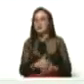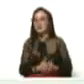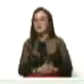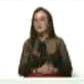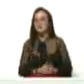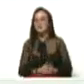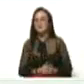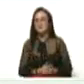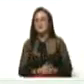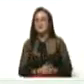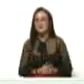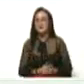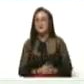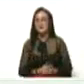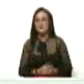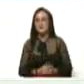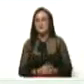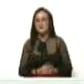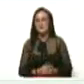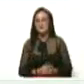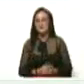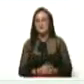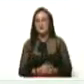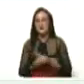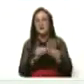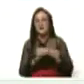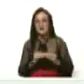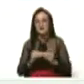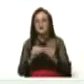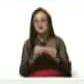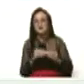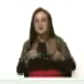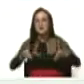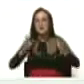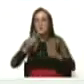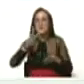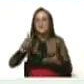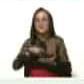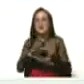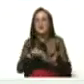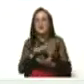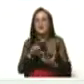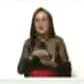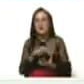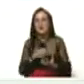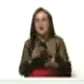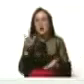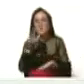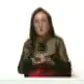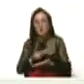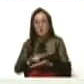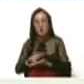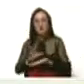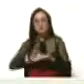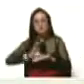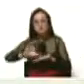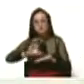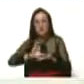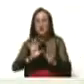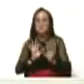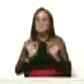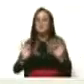recorrer. Le aprobé, le digo a los bloques de la zona central y a los bloques del 23 de enero, he aprobado recursos